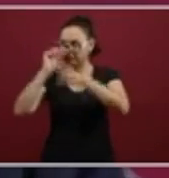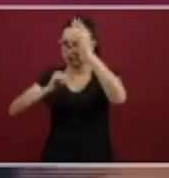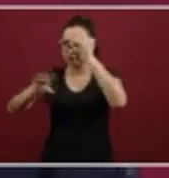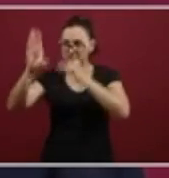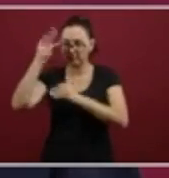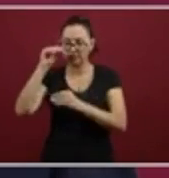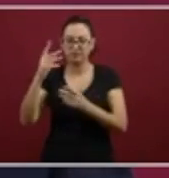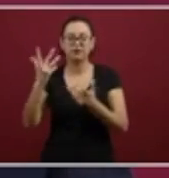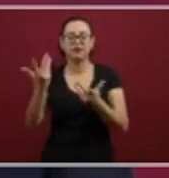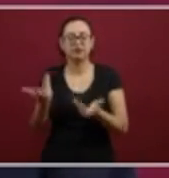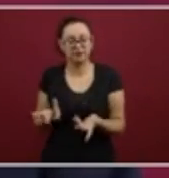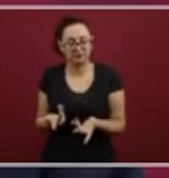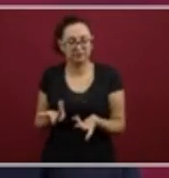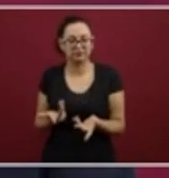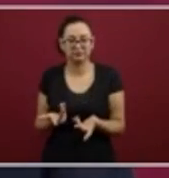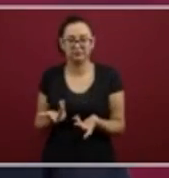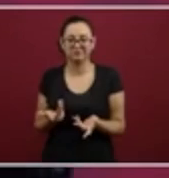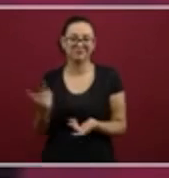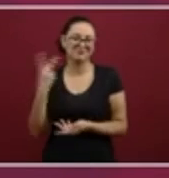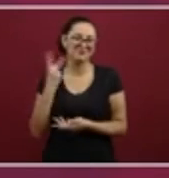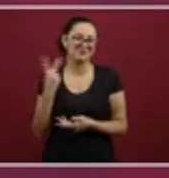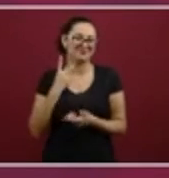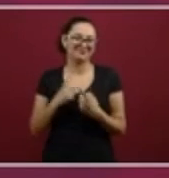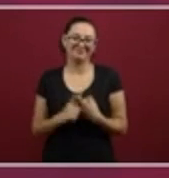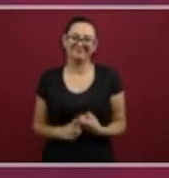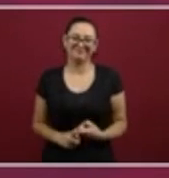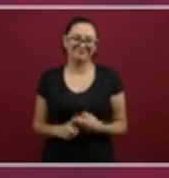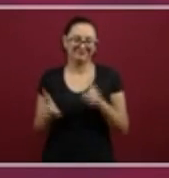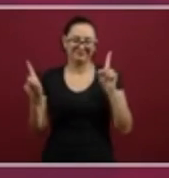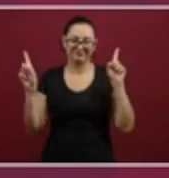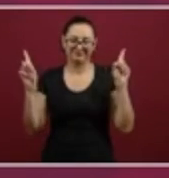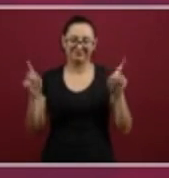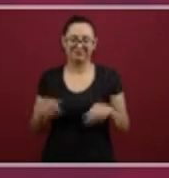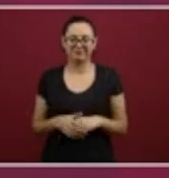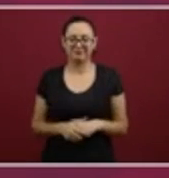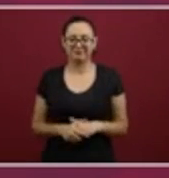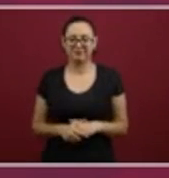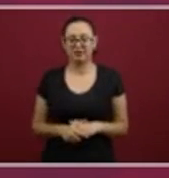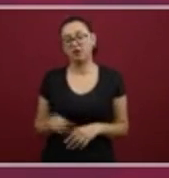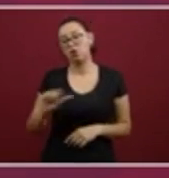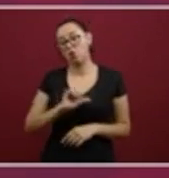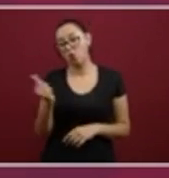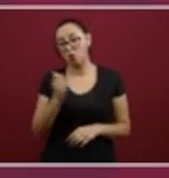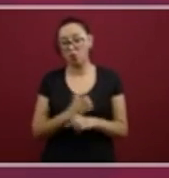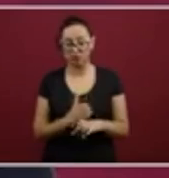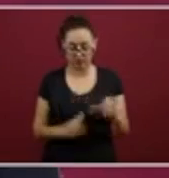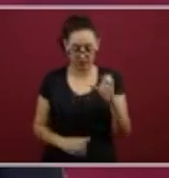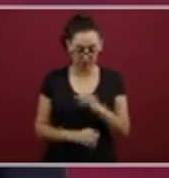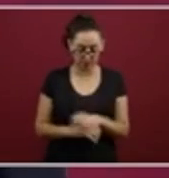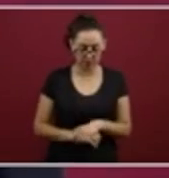Es una política distinta. ¿Qué otra cosa?